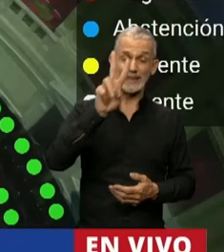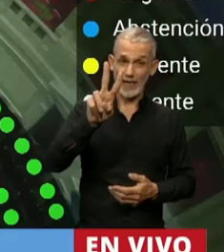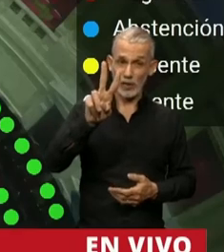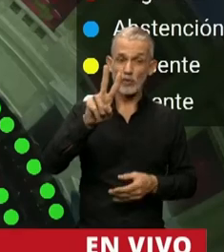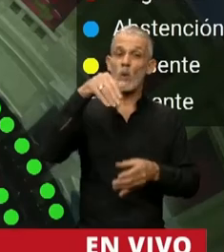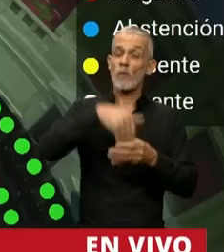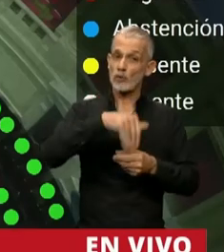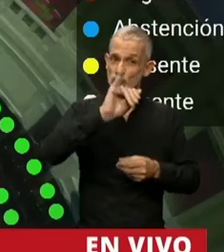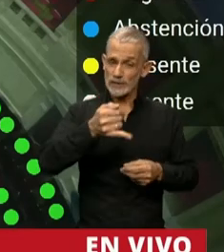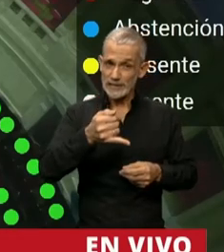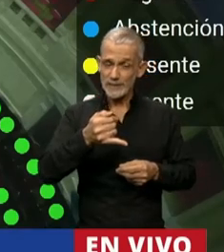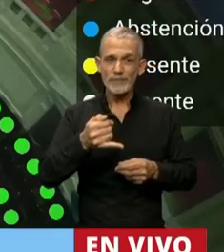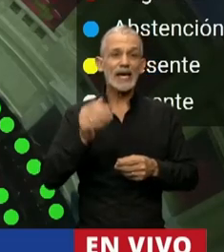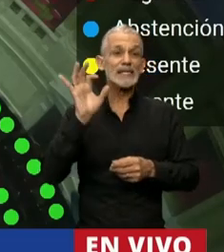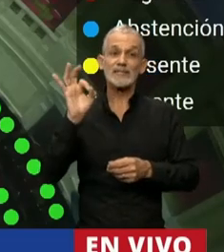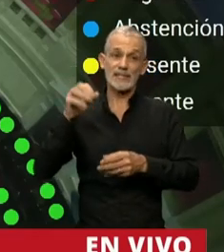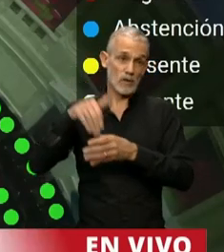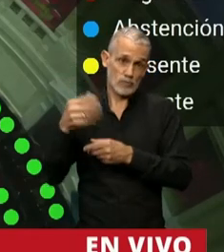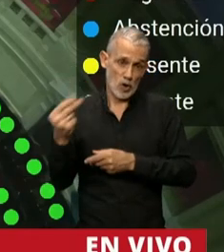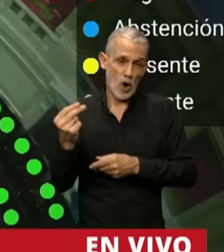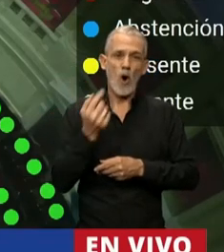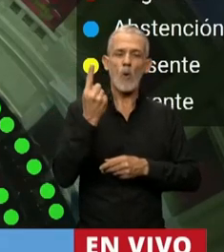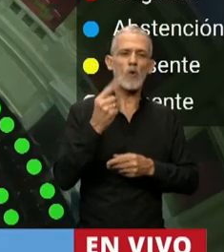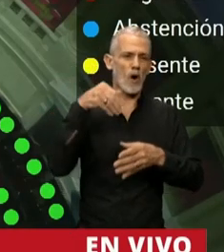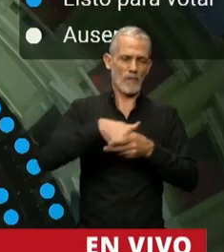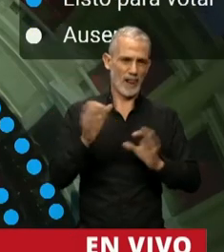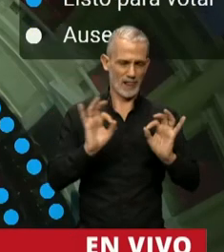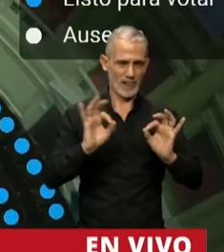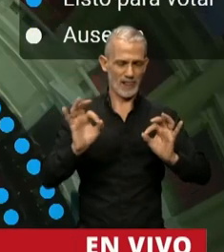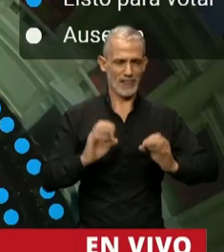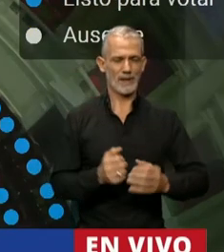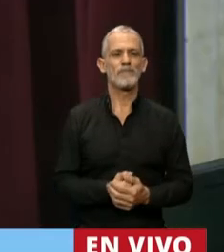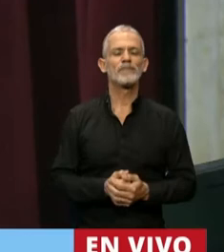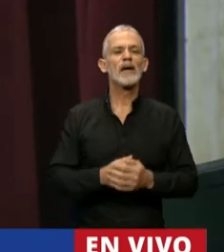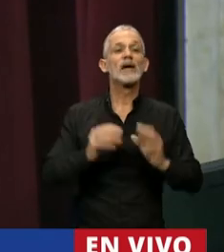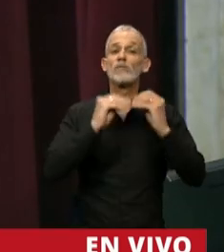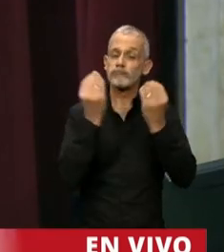...242... afirmativos, 0 negativos, 1 abstención.